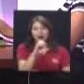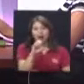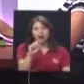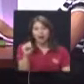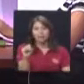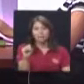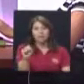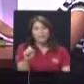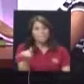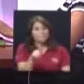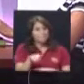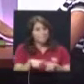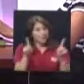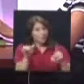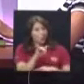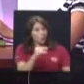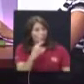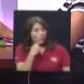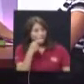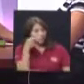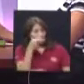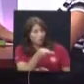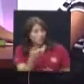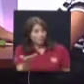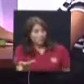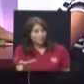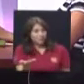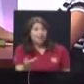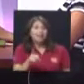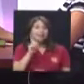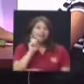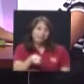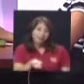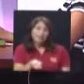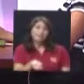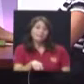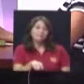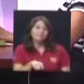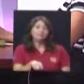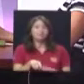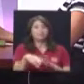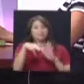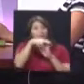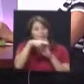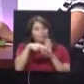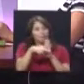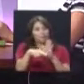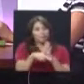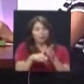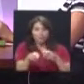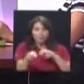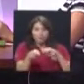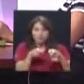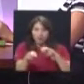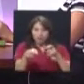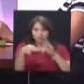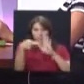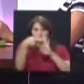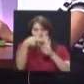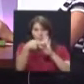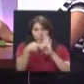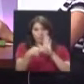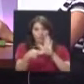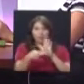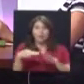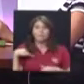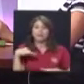decide usted claramente verdad tiene que pasar por la regulación también de un reglamento del ministerio de salud